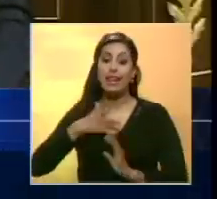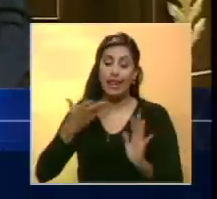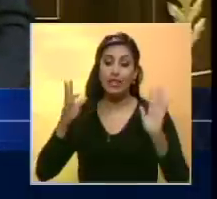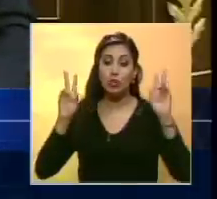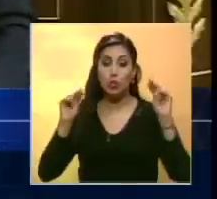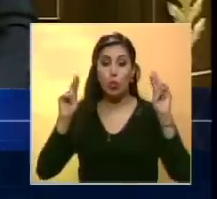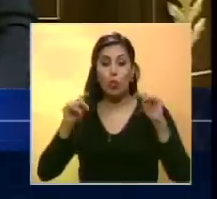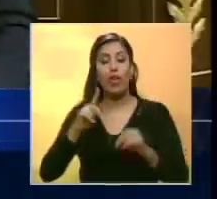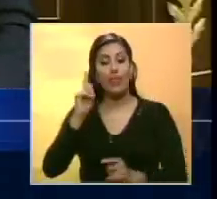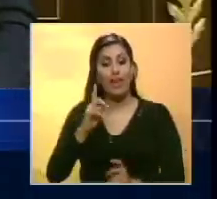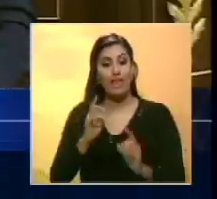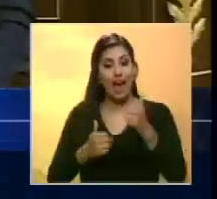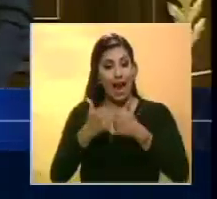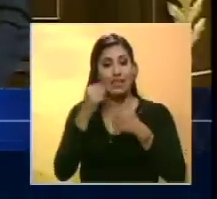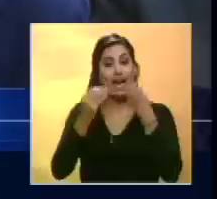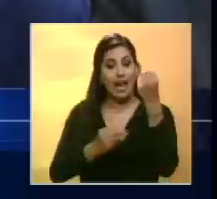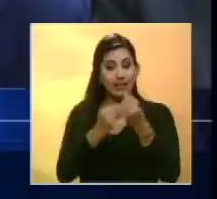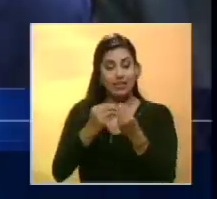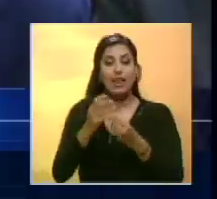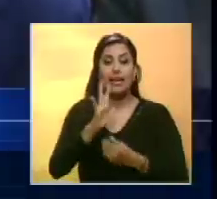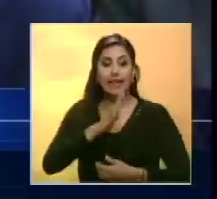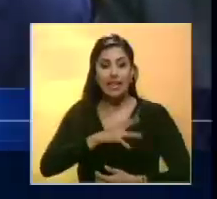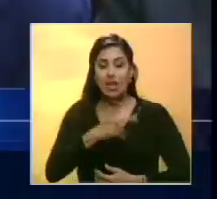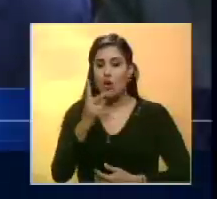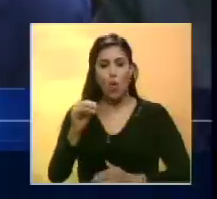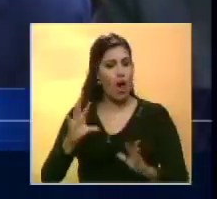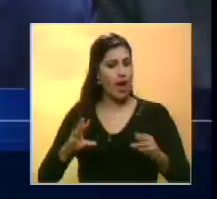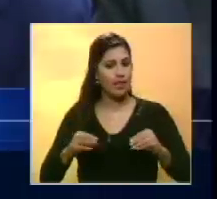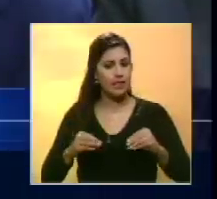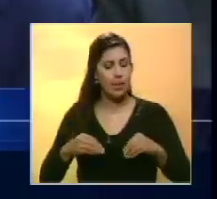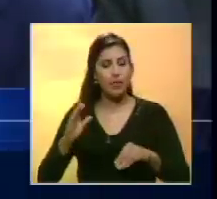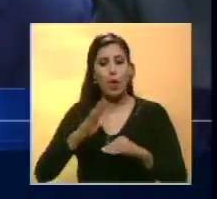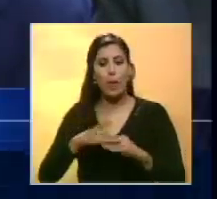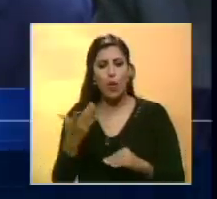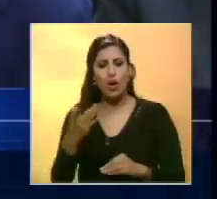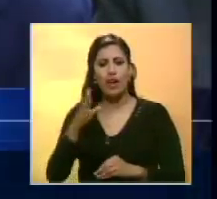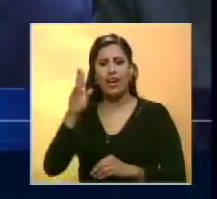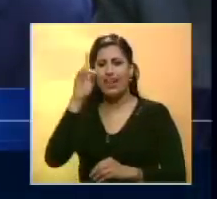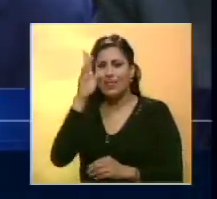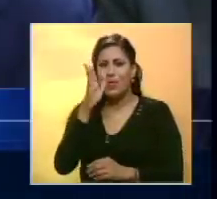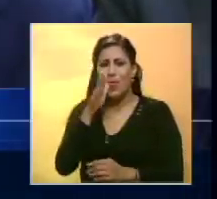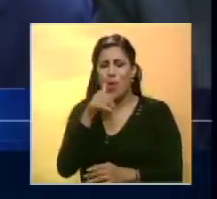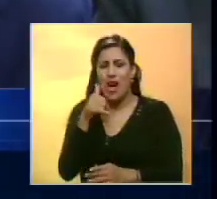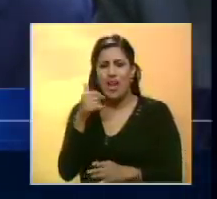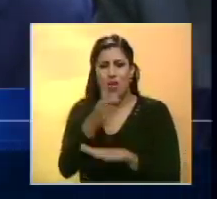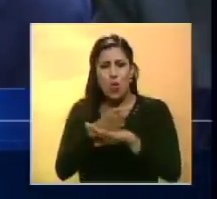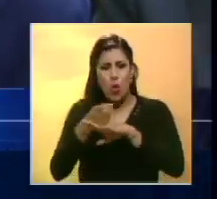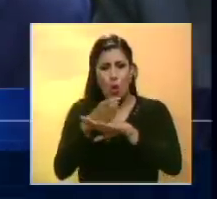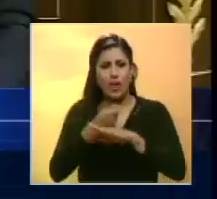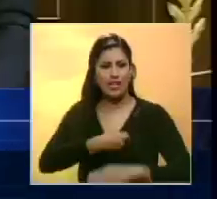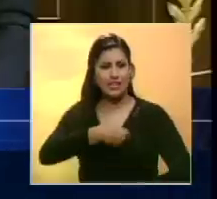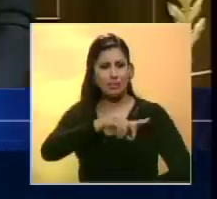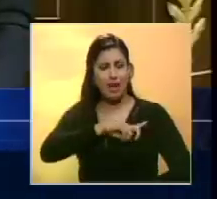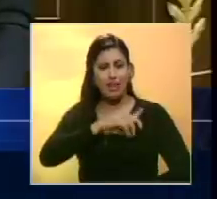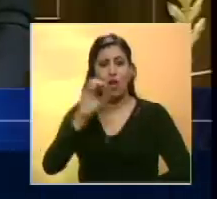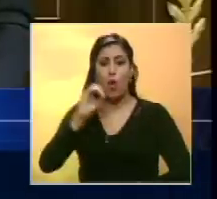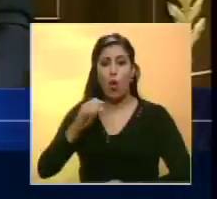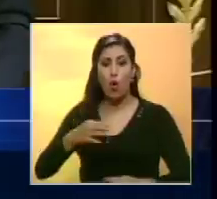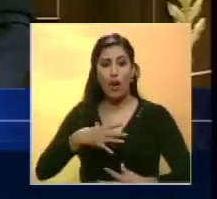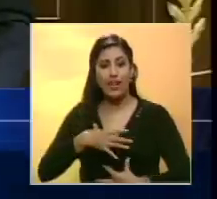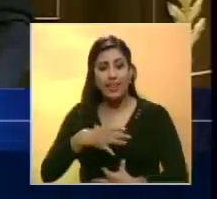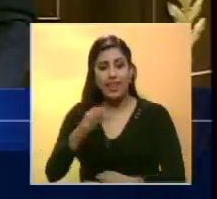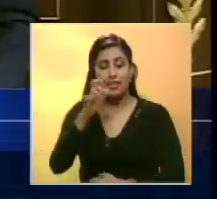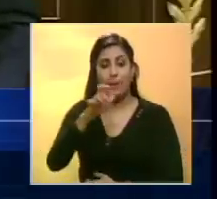debe hacer un candidato, ha preferido no hacerlo por razones que nada tienen que ver con el gobierno de España o los intereses de